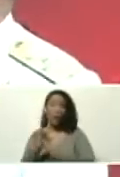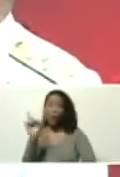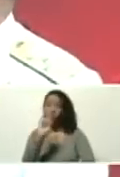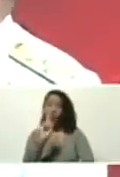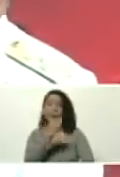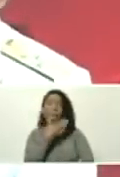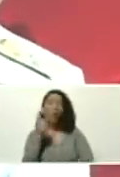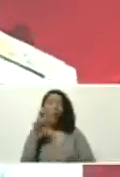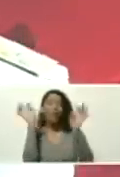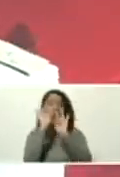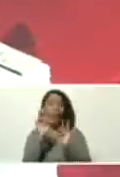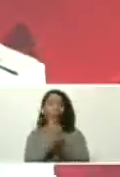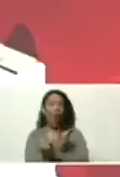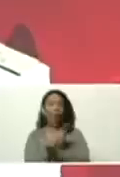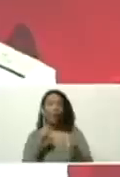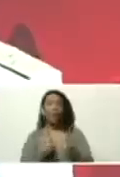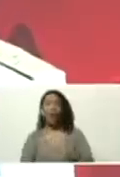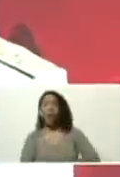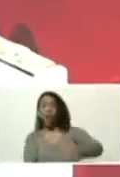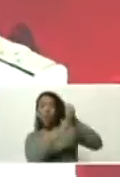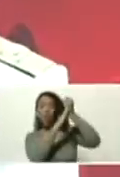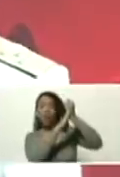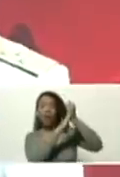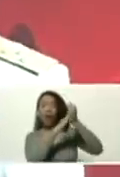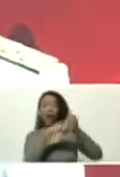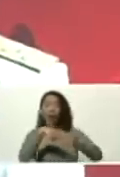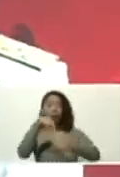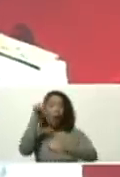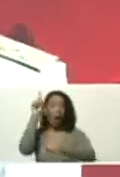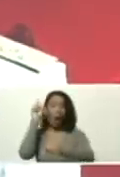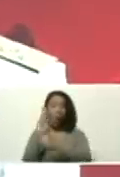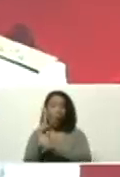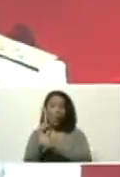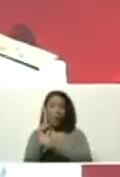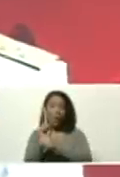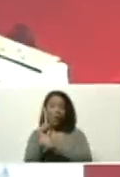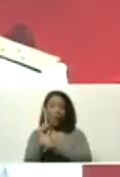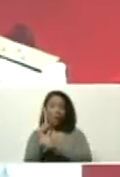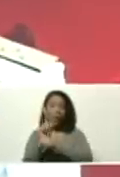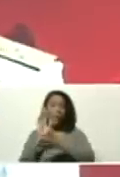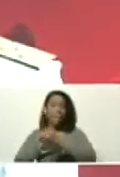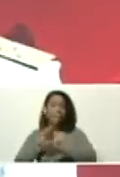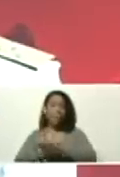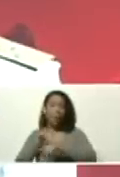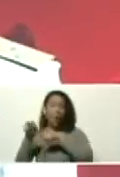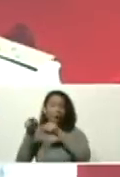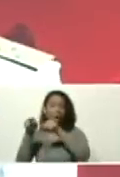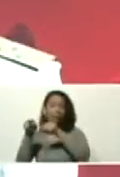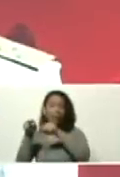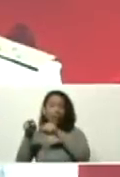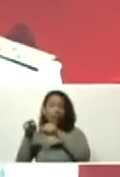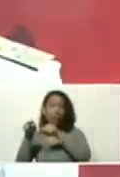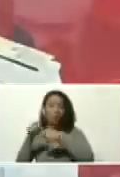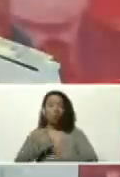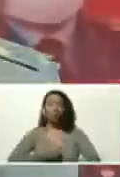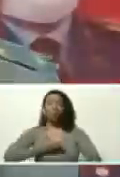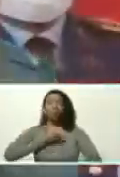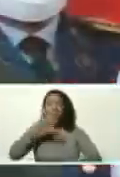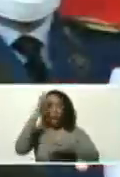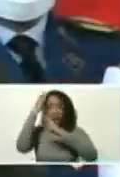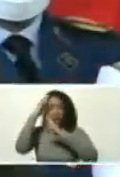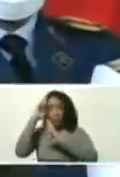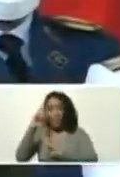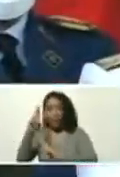mejor forma de ser líder, es la única. Por eso inspiraron nuestro respeto y